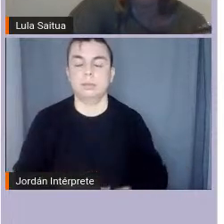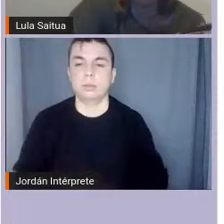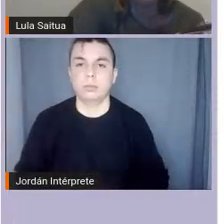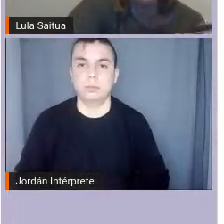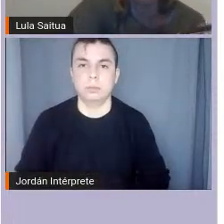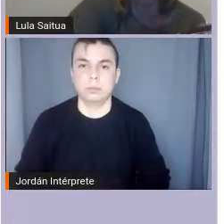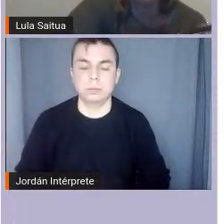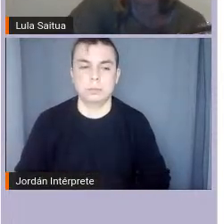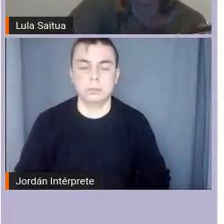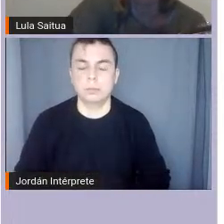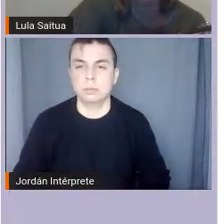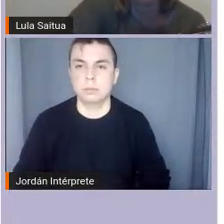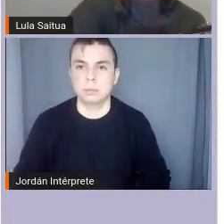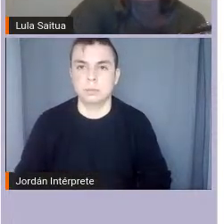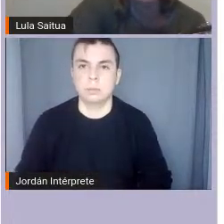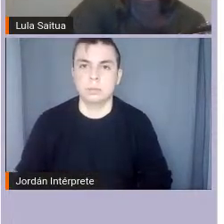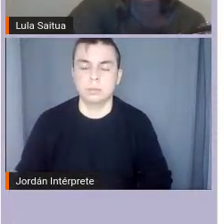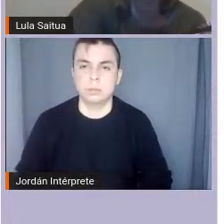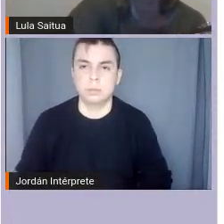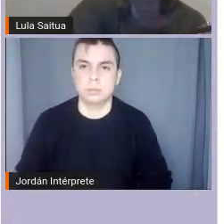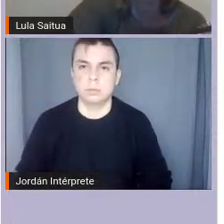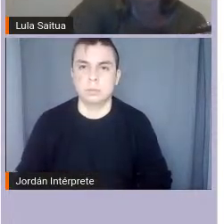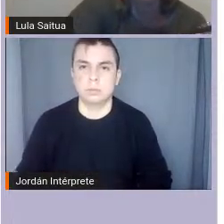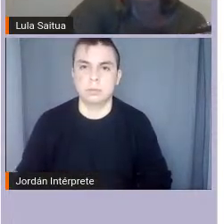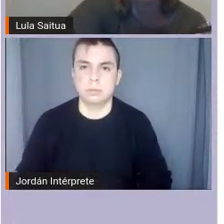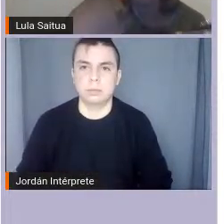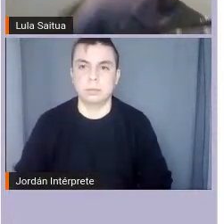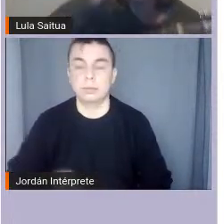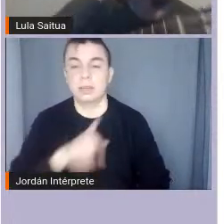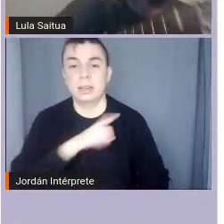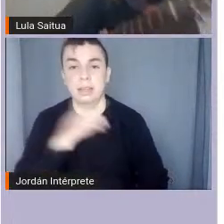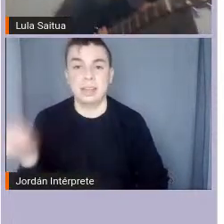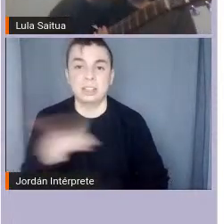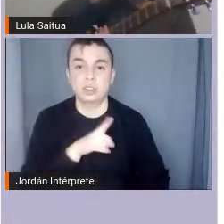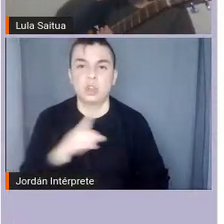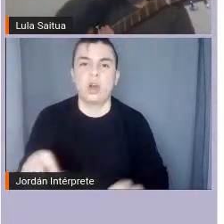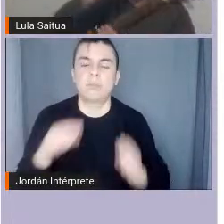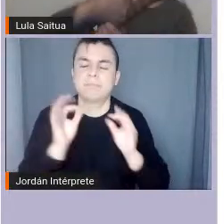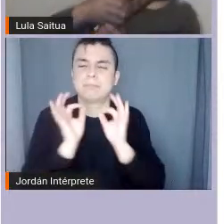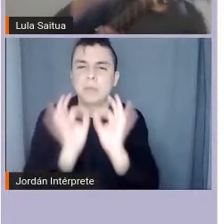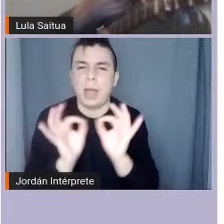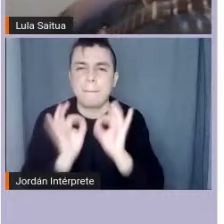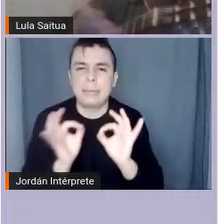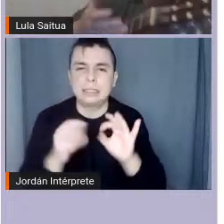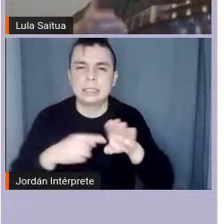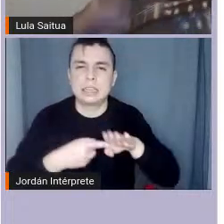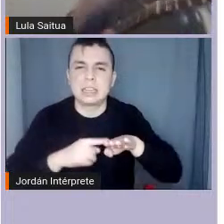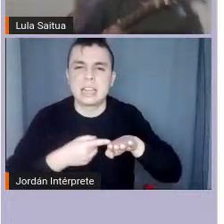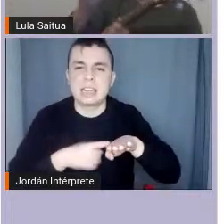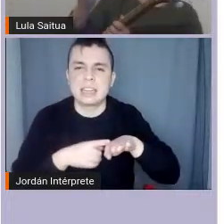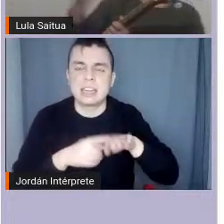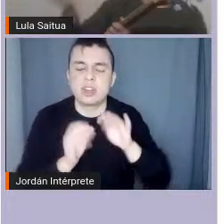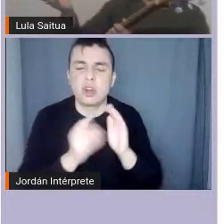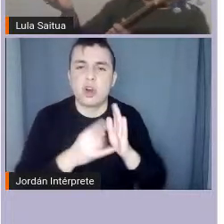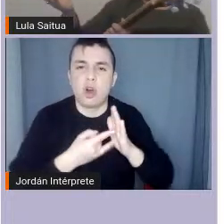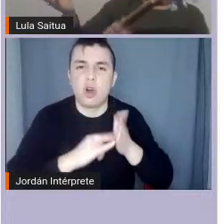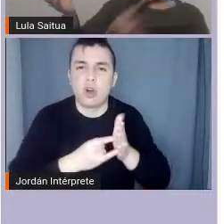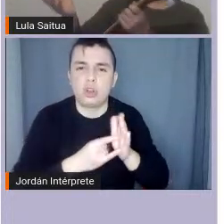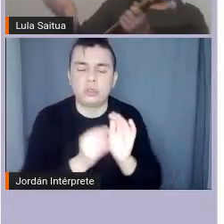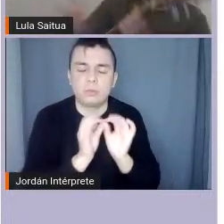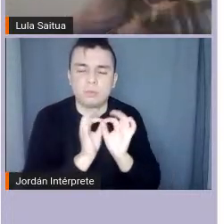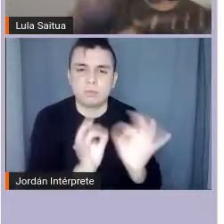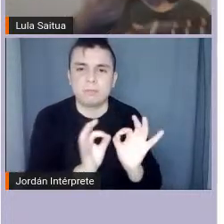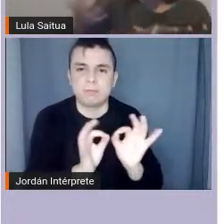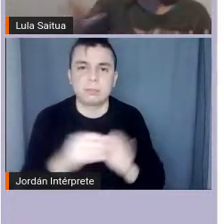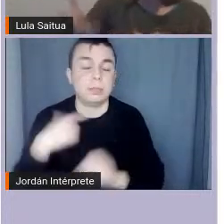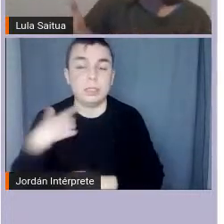Bueno, aquí también hay una cosa que es bastante técnica, pero podemos pensar en qué es lo que nos pasa a nosotros cuando